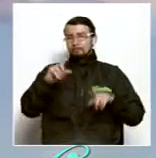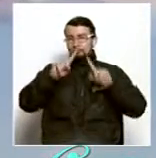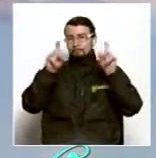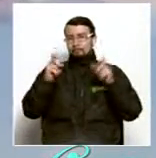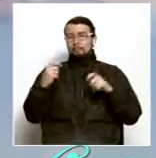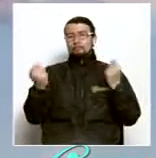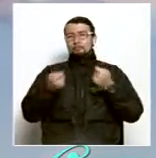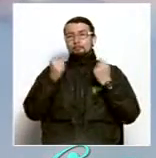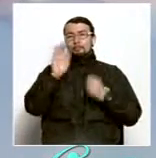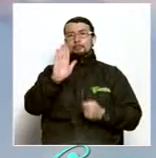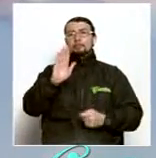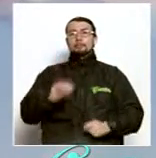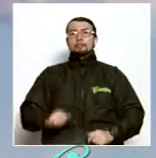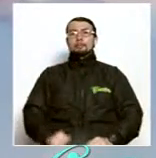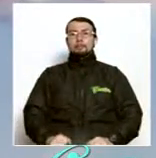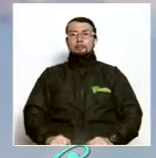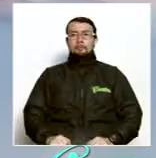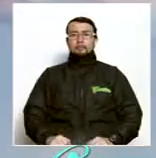corte comerciales.